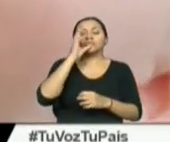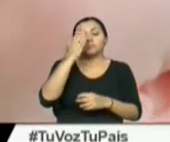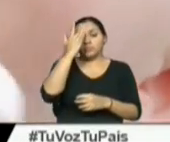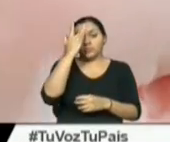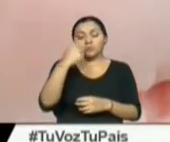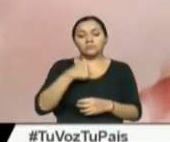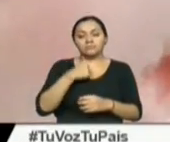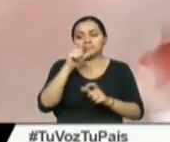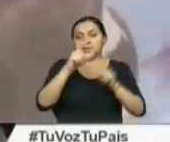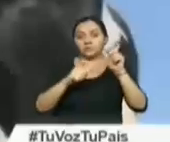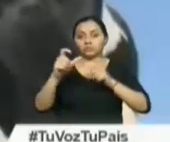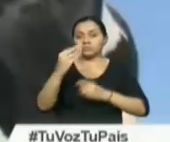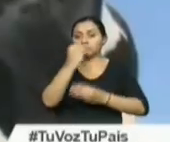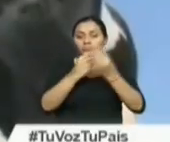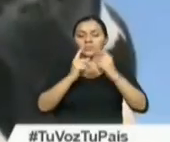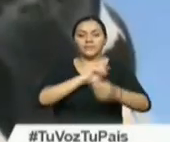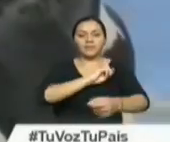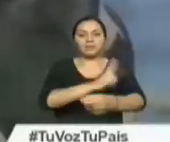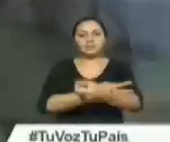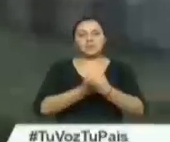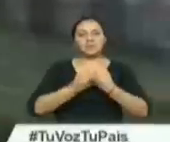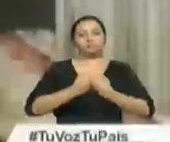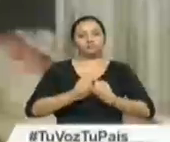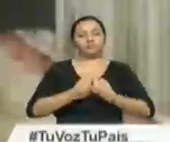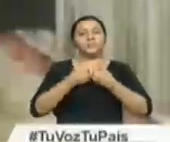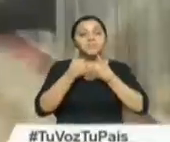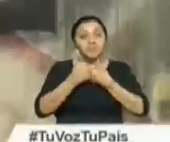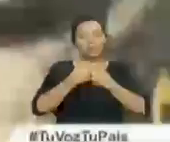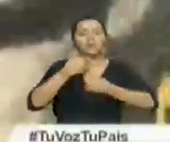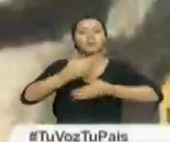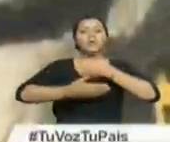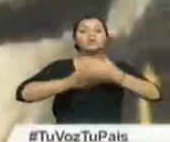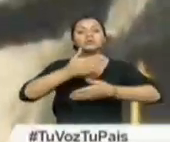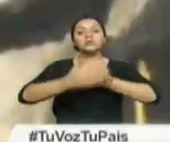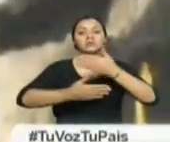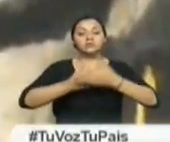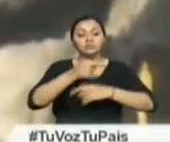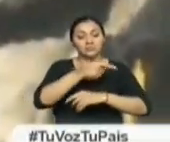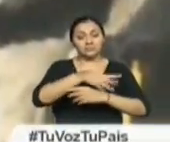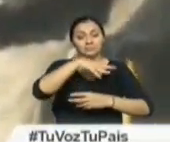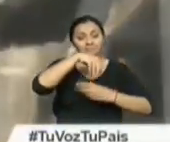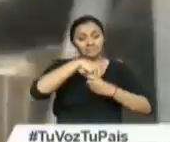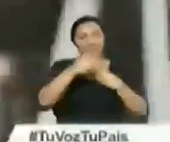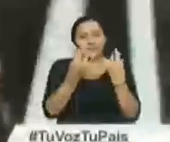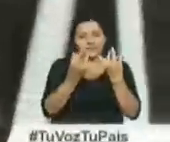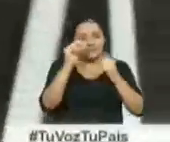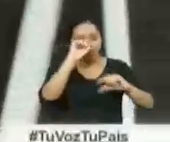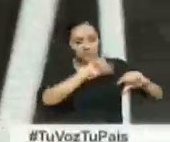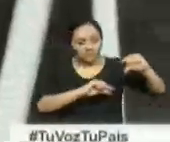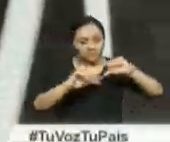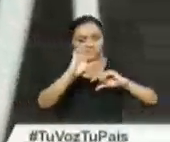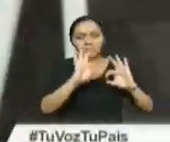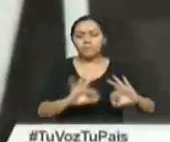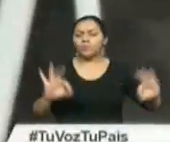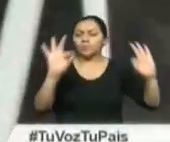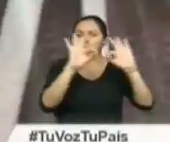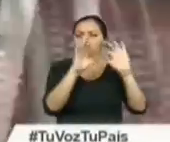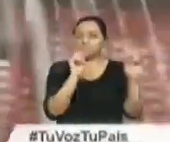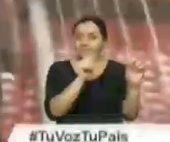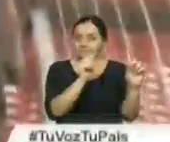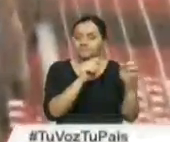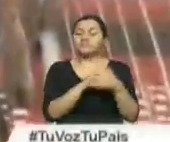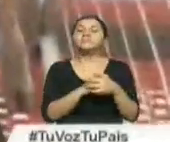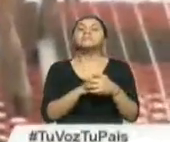alto contenido nutricional. Para su obtención, el procesamiento con altos estándares de calidad es indispensable. En